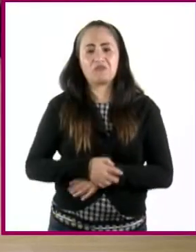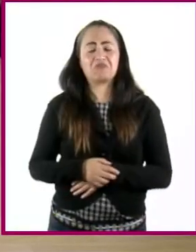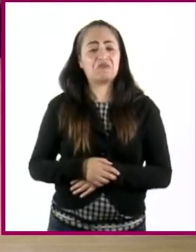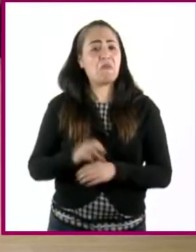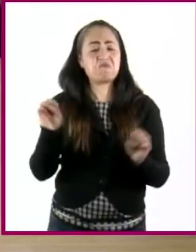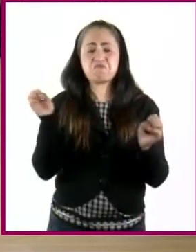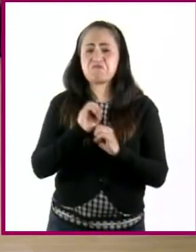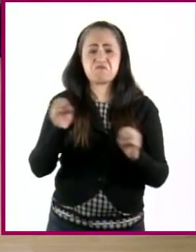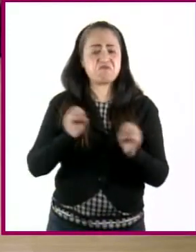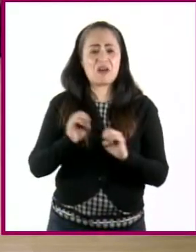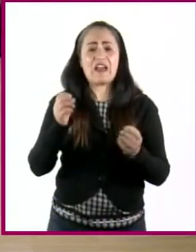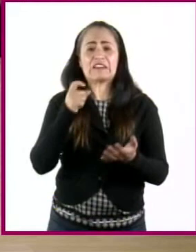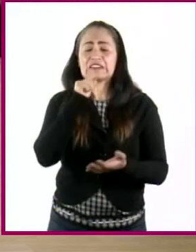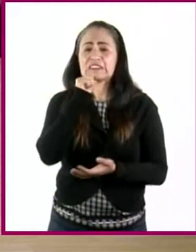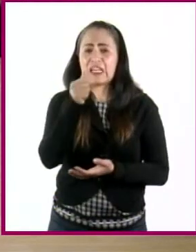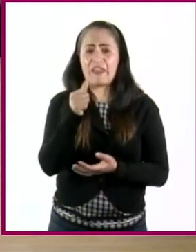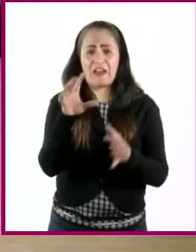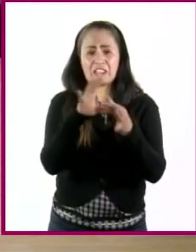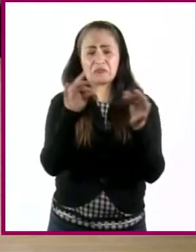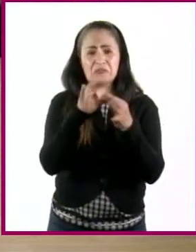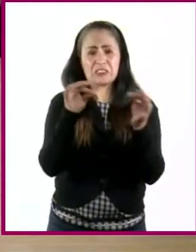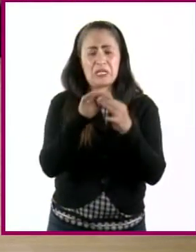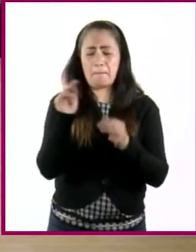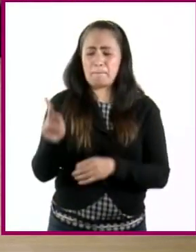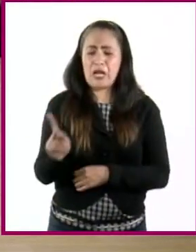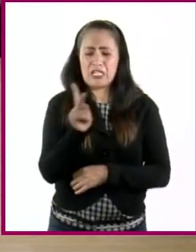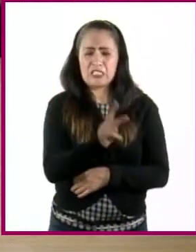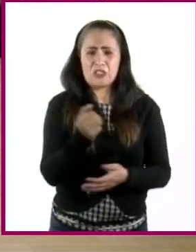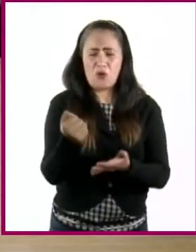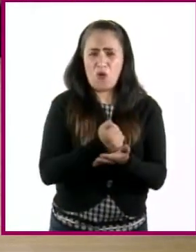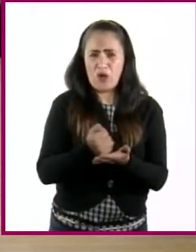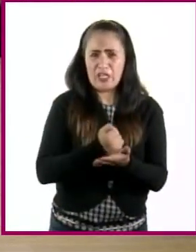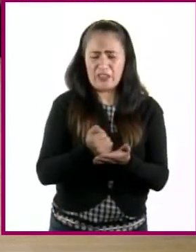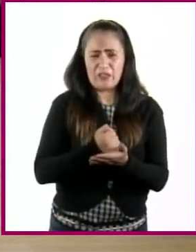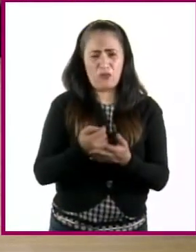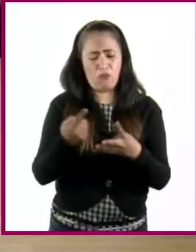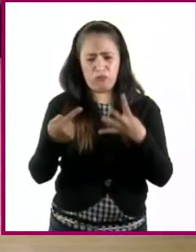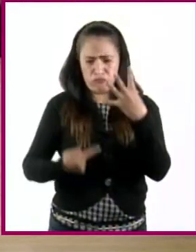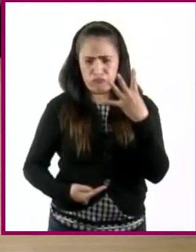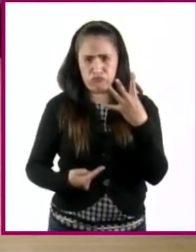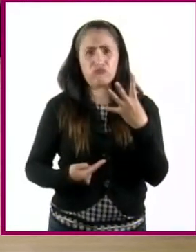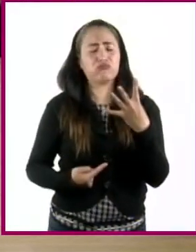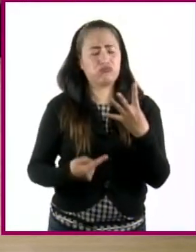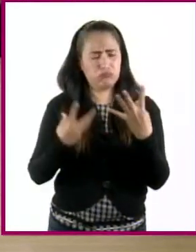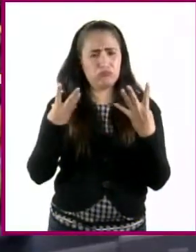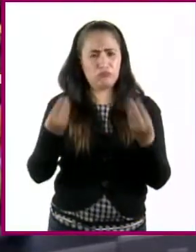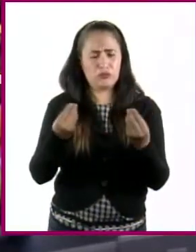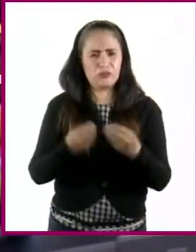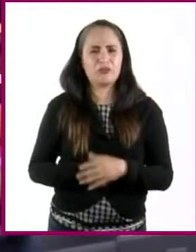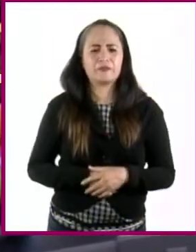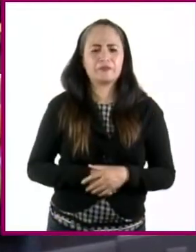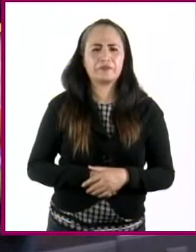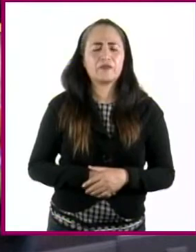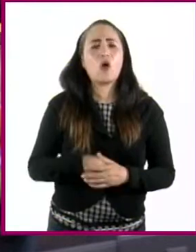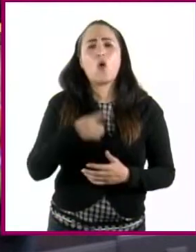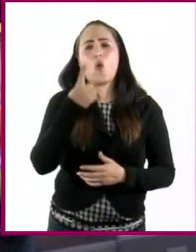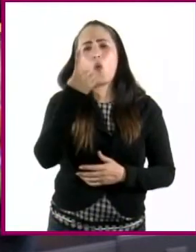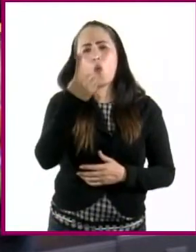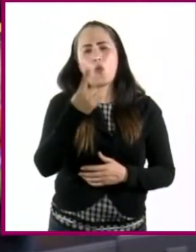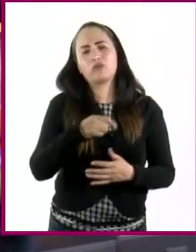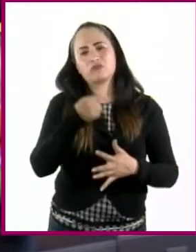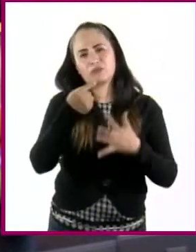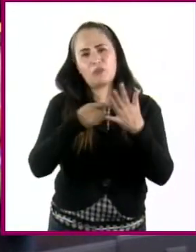palabra de las inversiones y su parecido con los créditos es inmenso. pues tendremos que dedicar un capítulo a hablar de